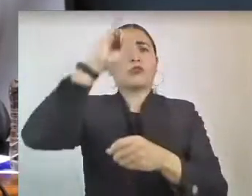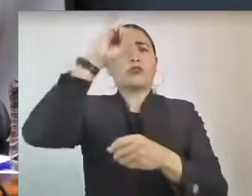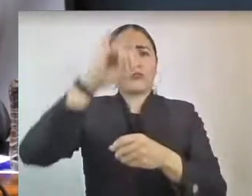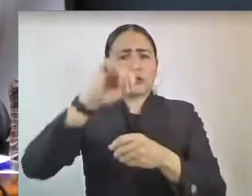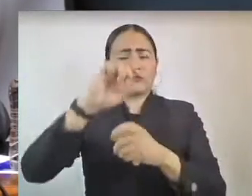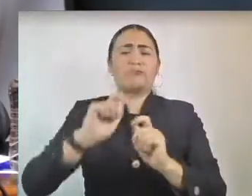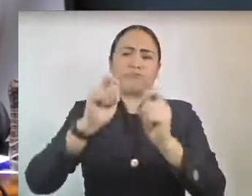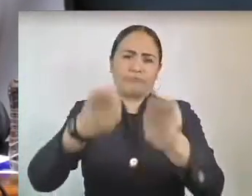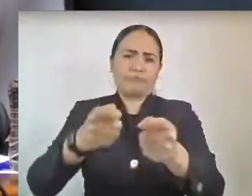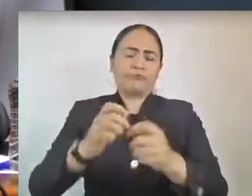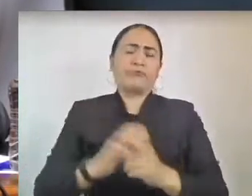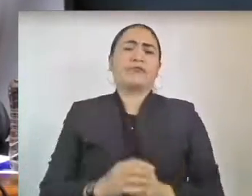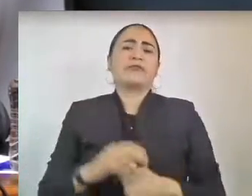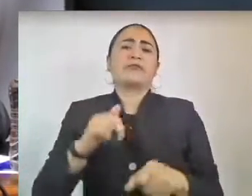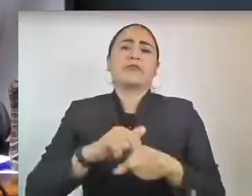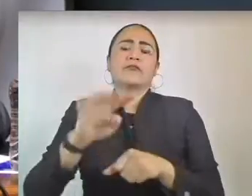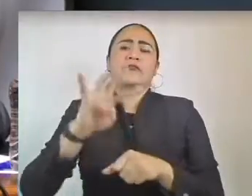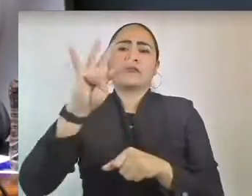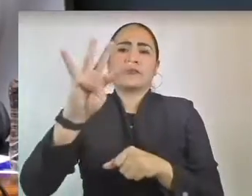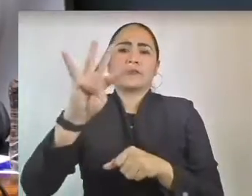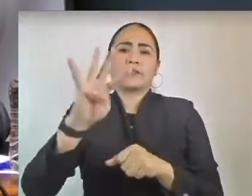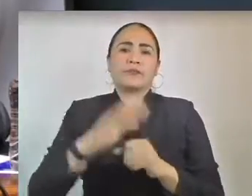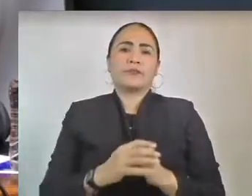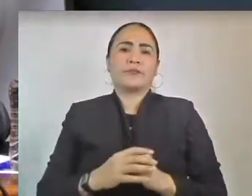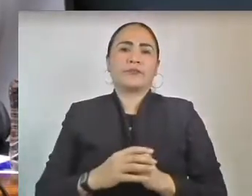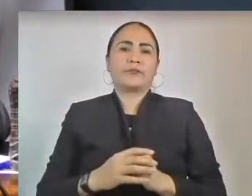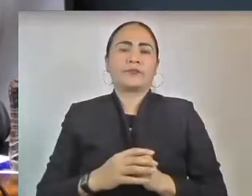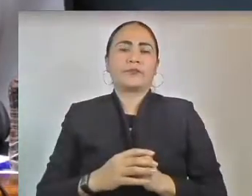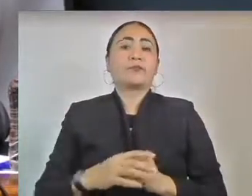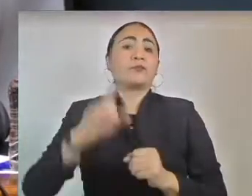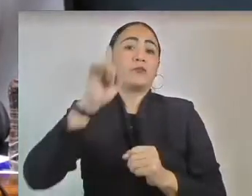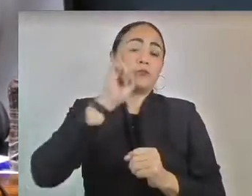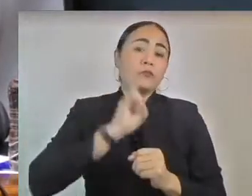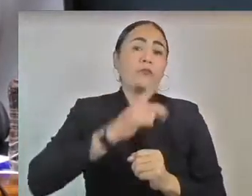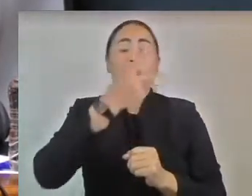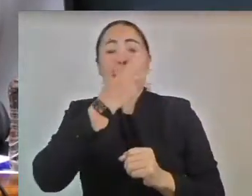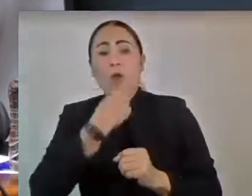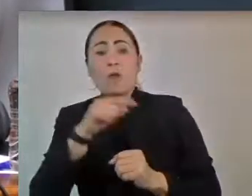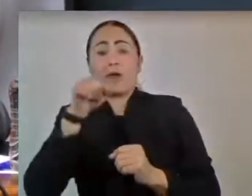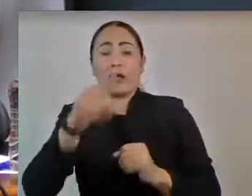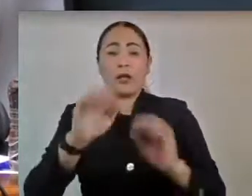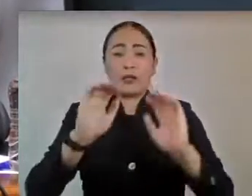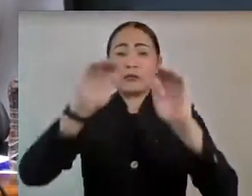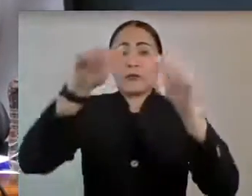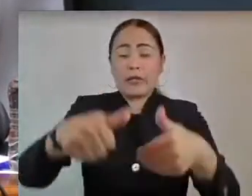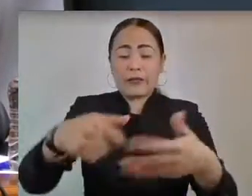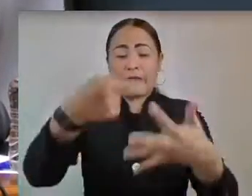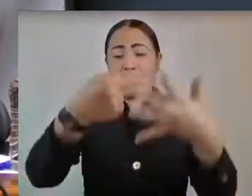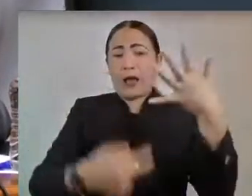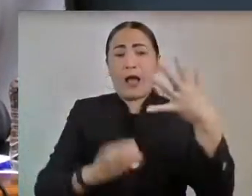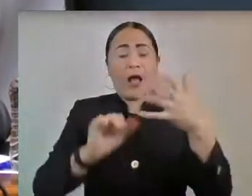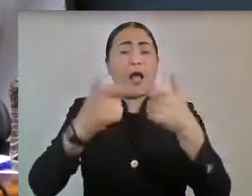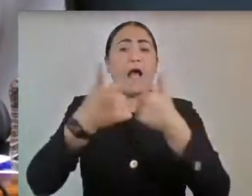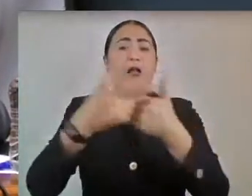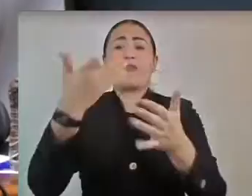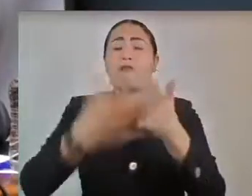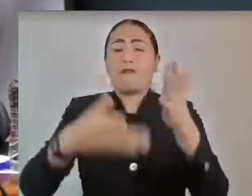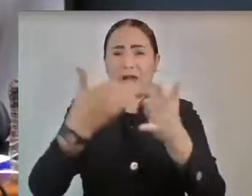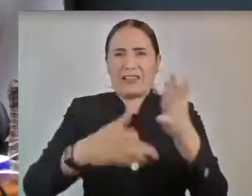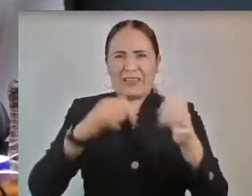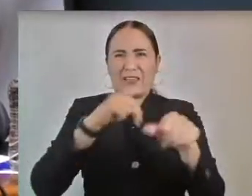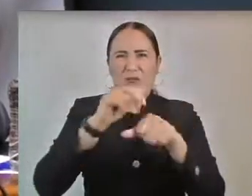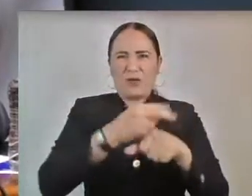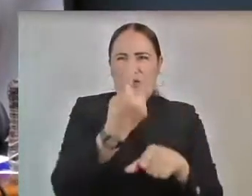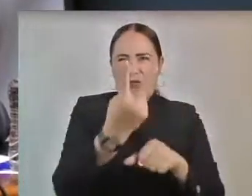cargo. 4. En el supuesto de que él o la aspirante no presente alguno de los documentos referidos en el numeral 2